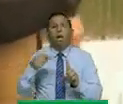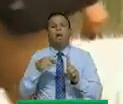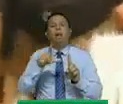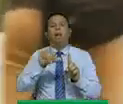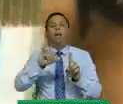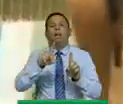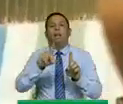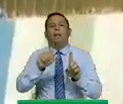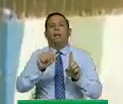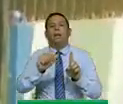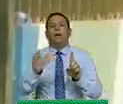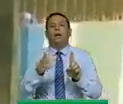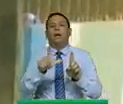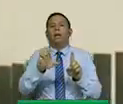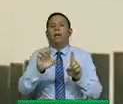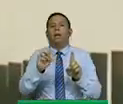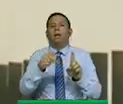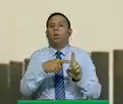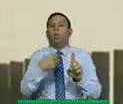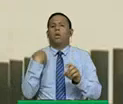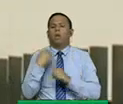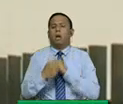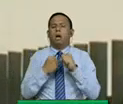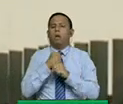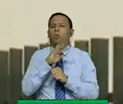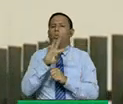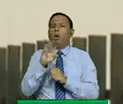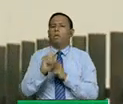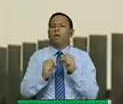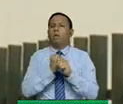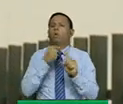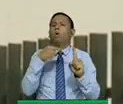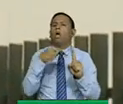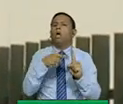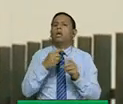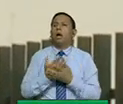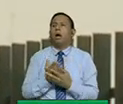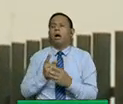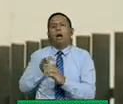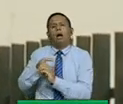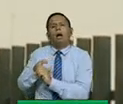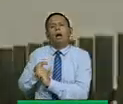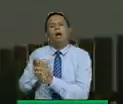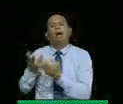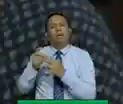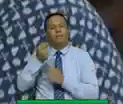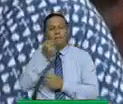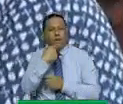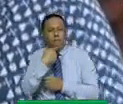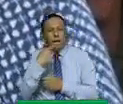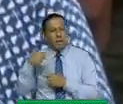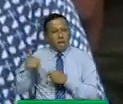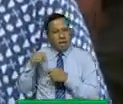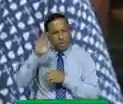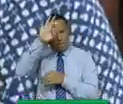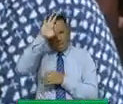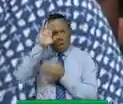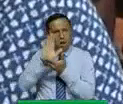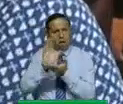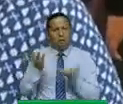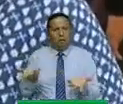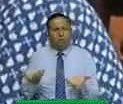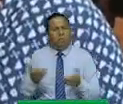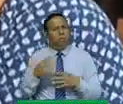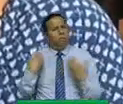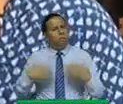aproximadamente 40 años, trabajaba como auxiliar de farmacia de la Casa de Salud. Ya no hay seguridad ni en la propia casa,